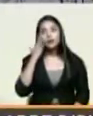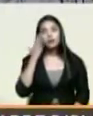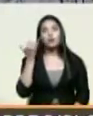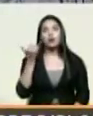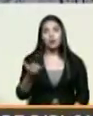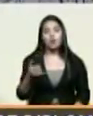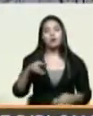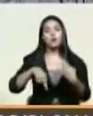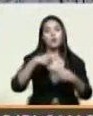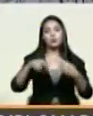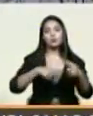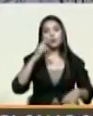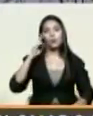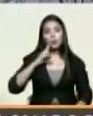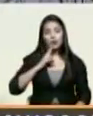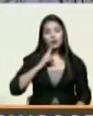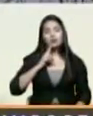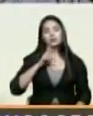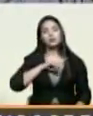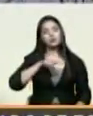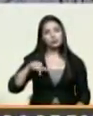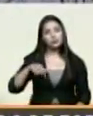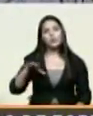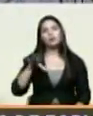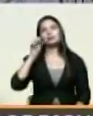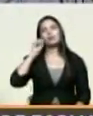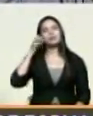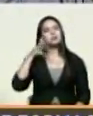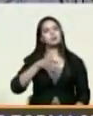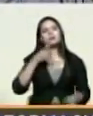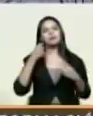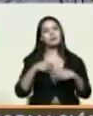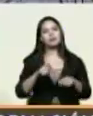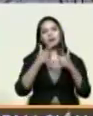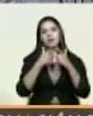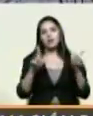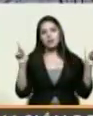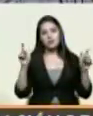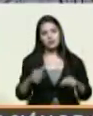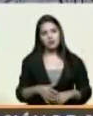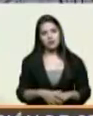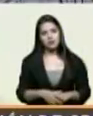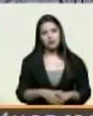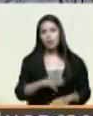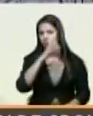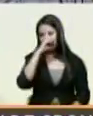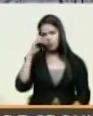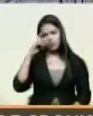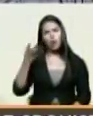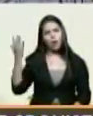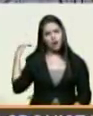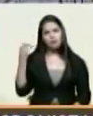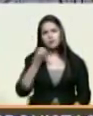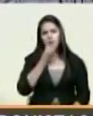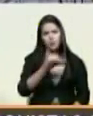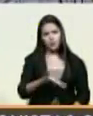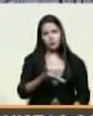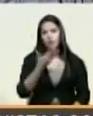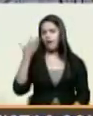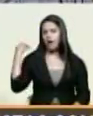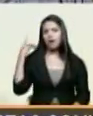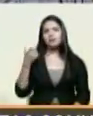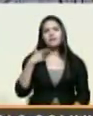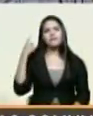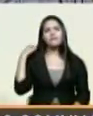revolución bolivariana es que hemos entendido de qué se trata la libertad. Diosdado lo decía, en la Cuarta República,